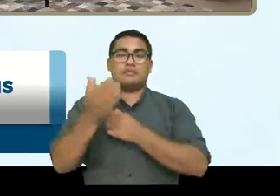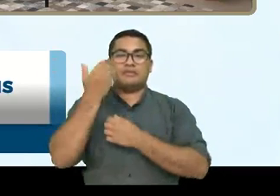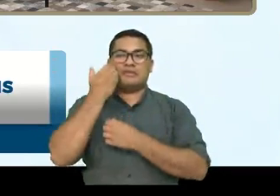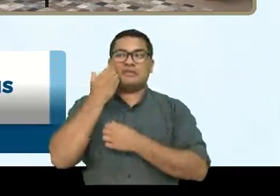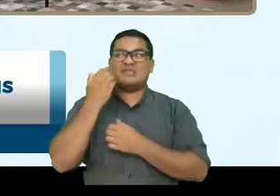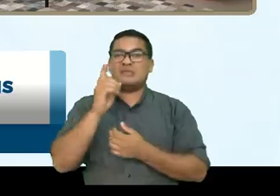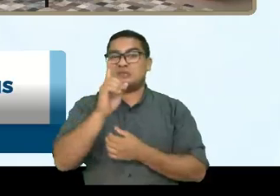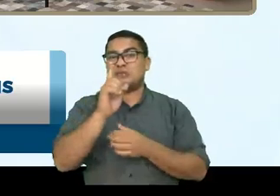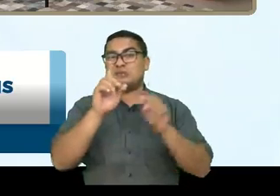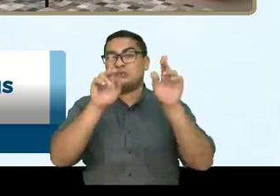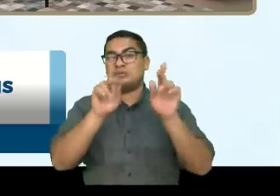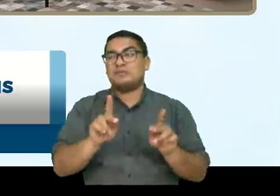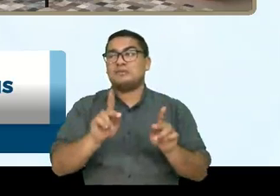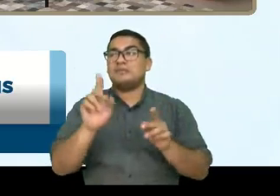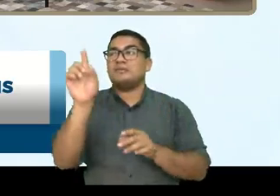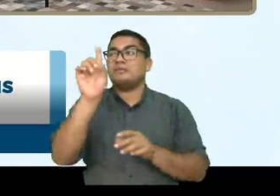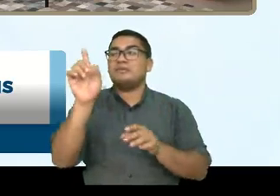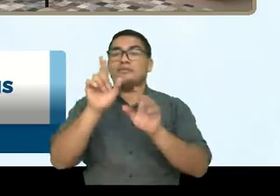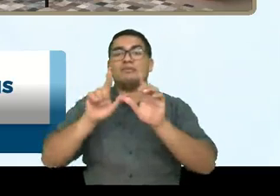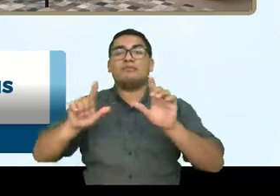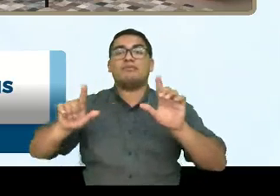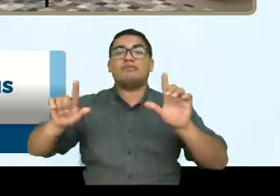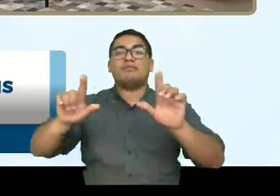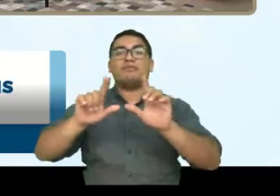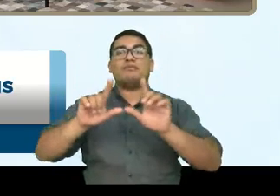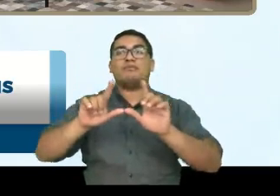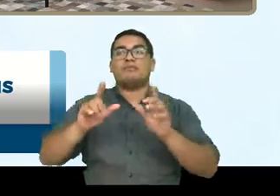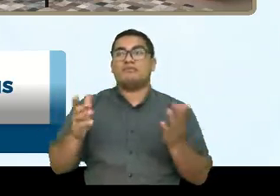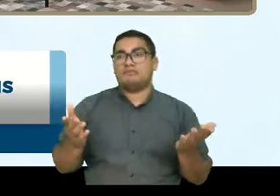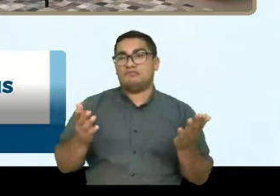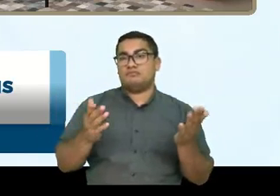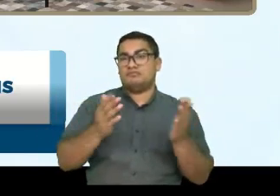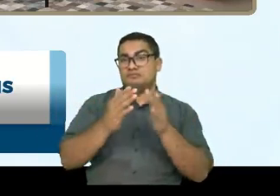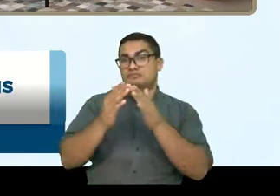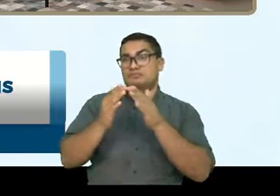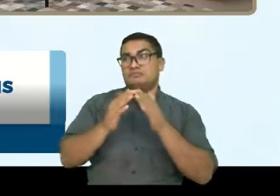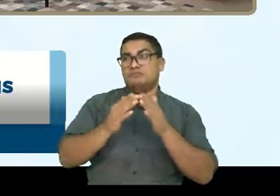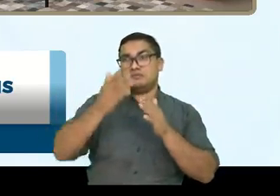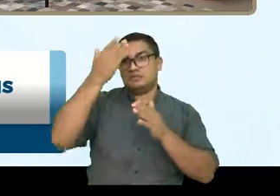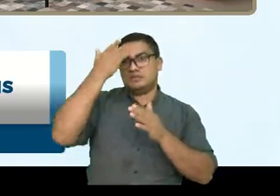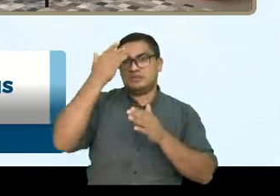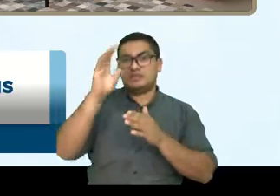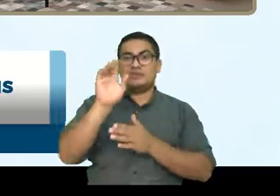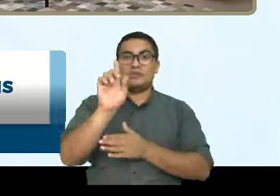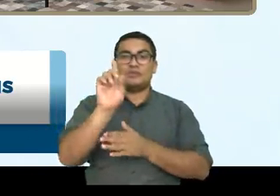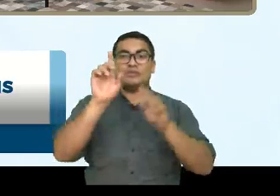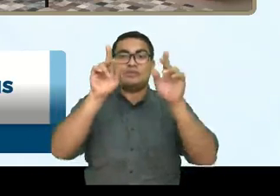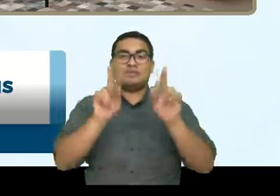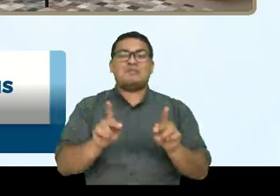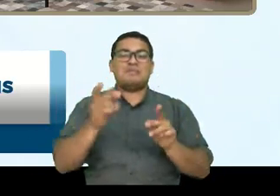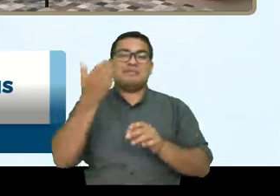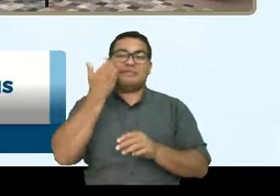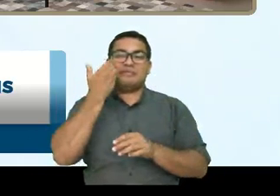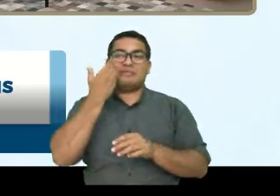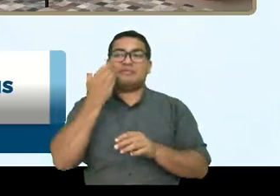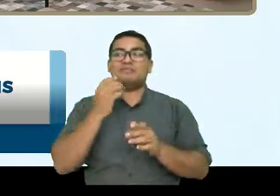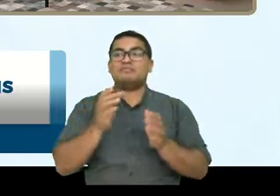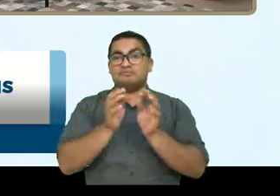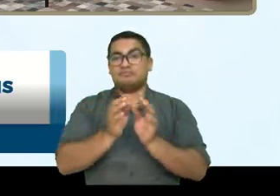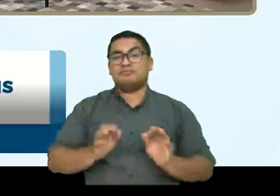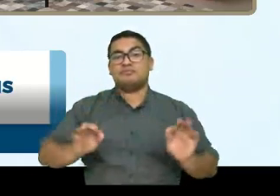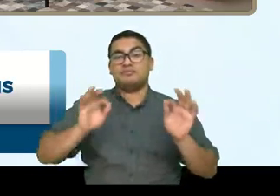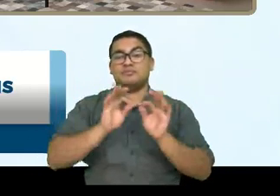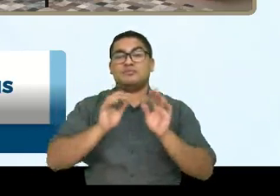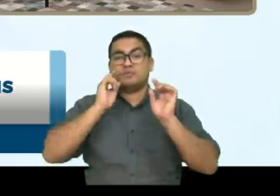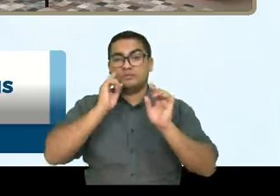aparezca, sí. Por ejemplo, en una localidad mía, acá en la zona urbana, ya sería un brote, un caso de leptospirosis, entonces yo tengo que evitar que aparezca más